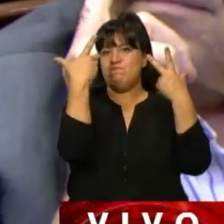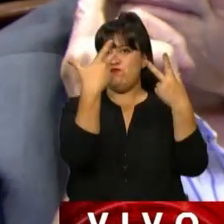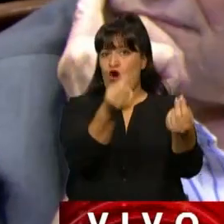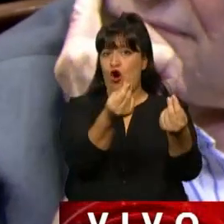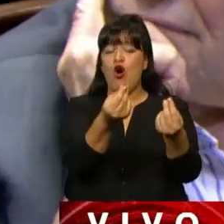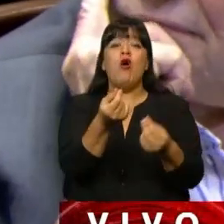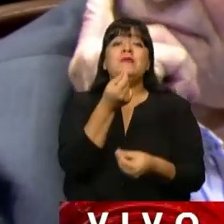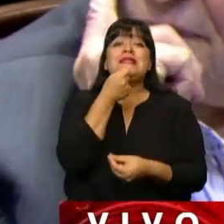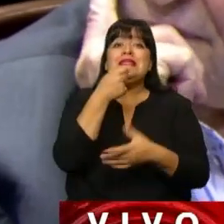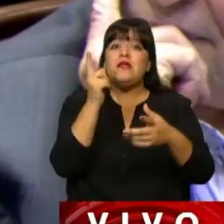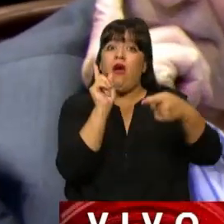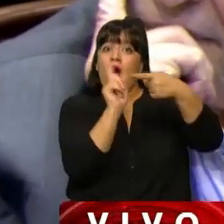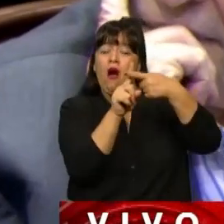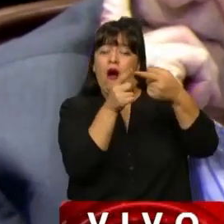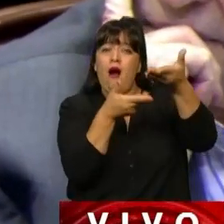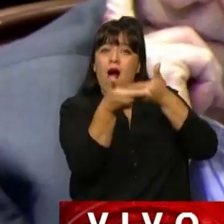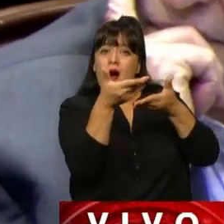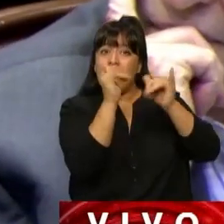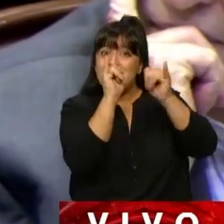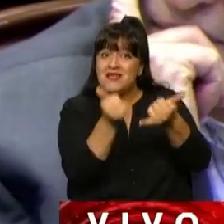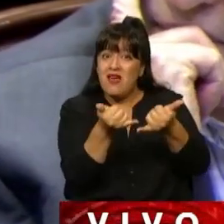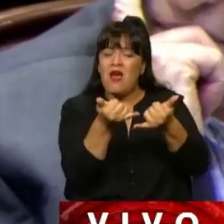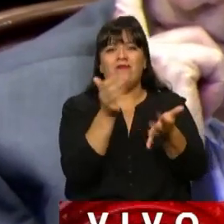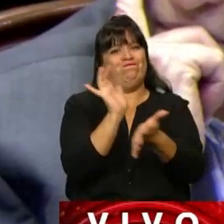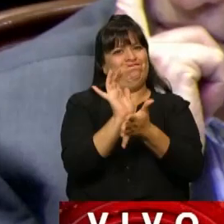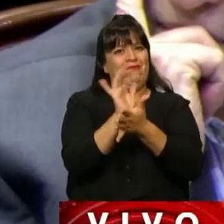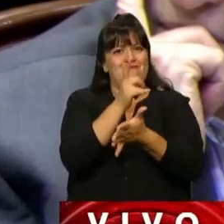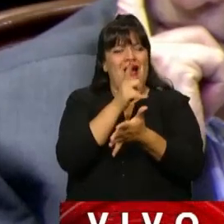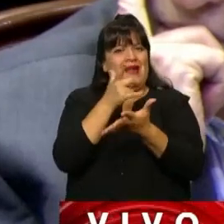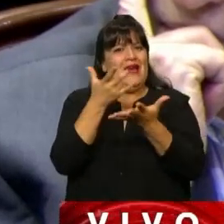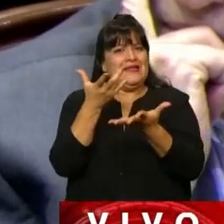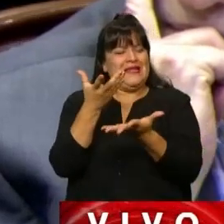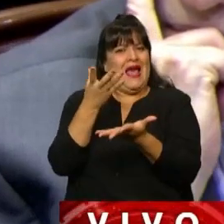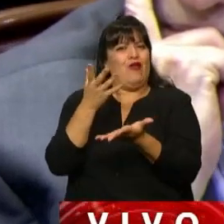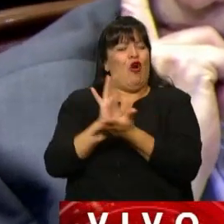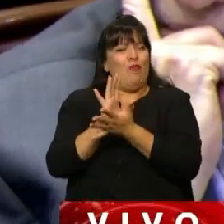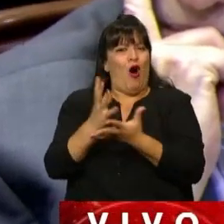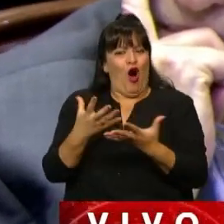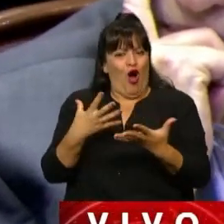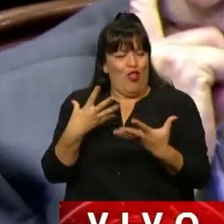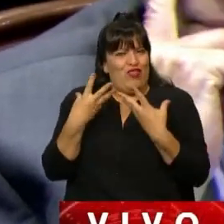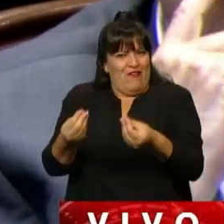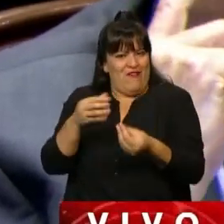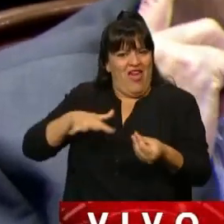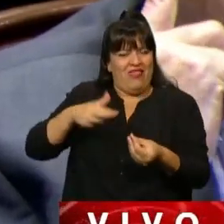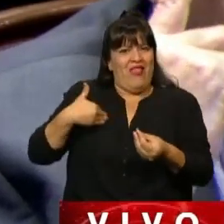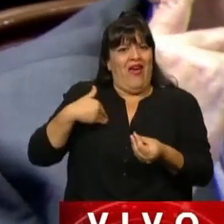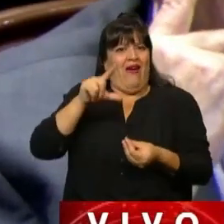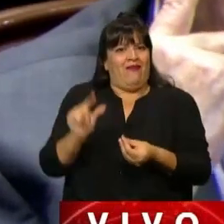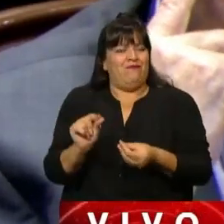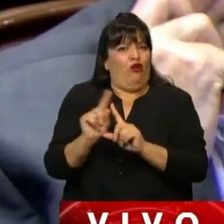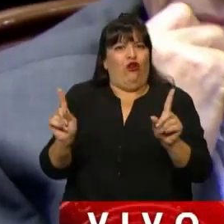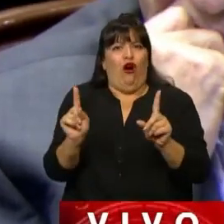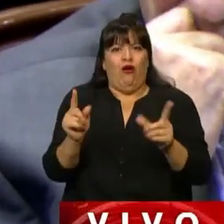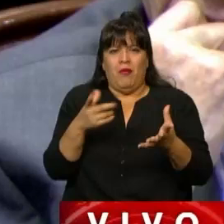porque significaba de alguna manera resignar soberanía nacional. Recién, cuando viene el